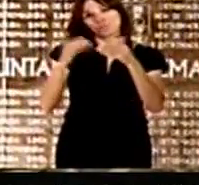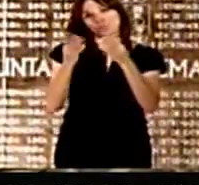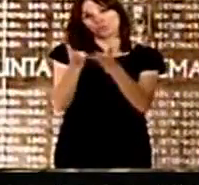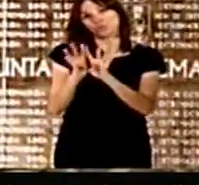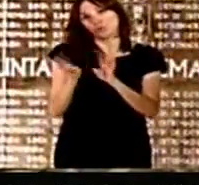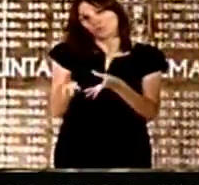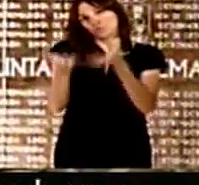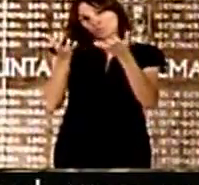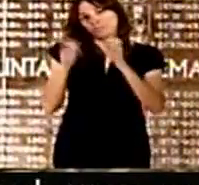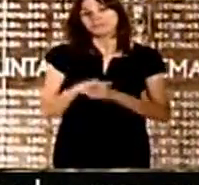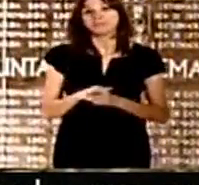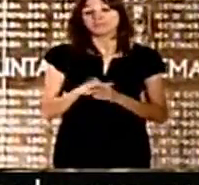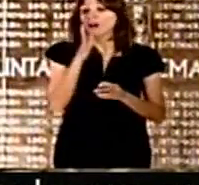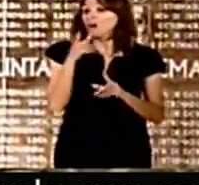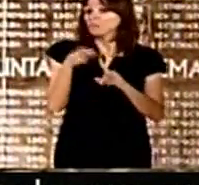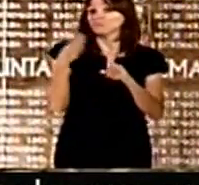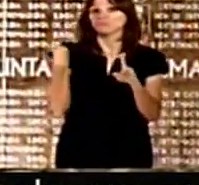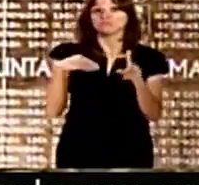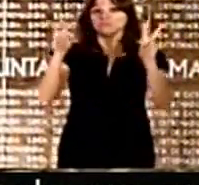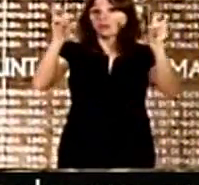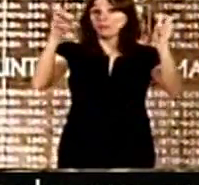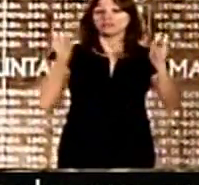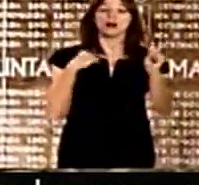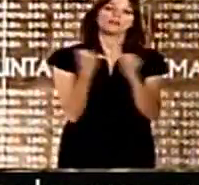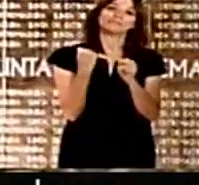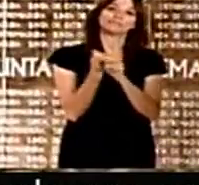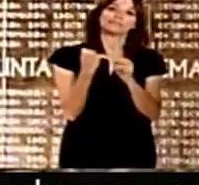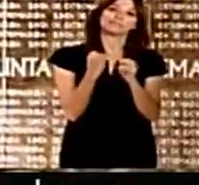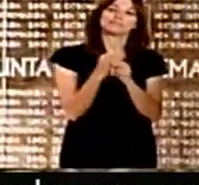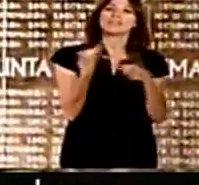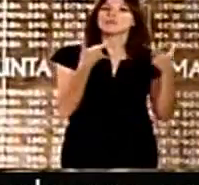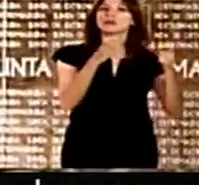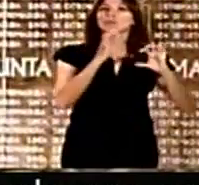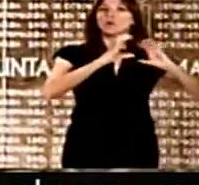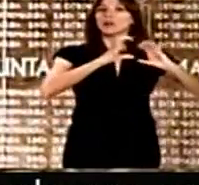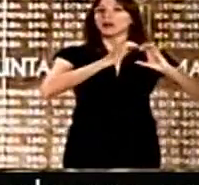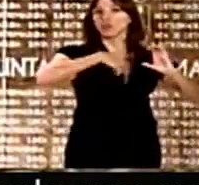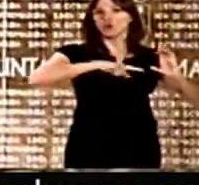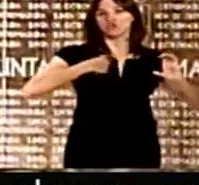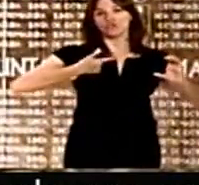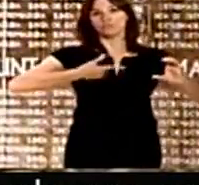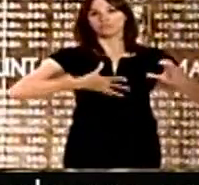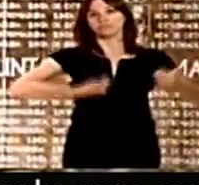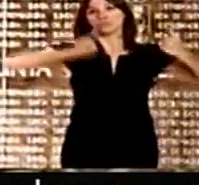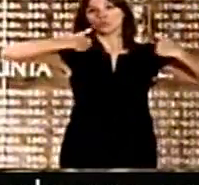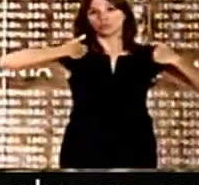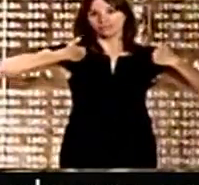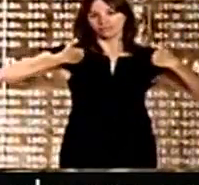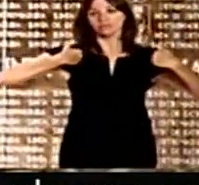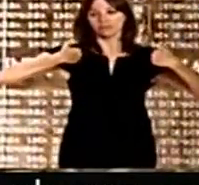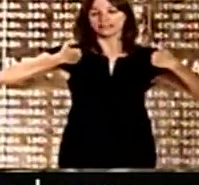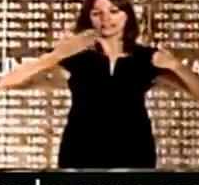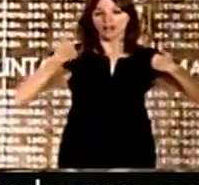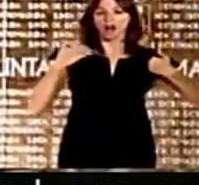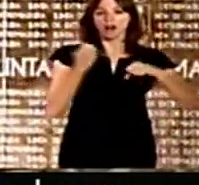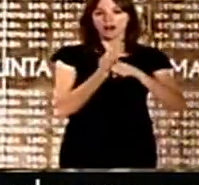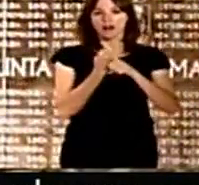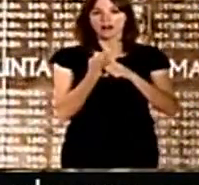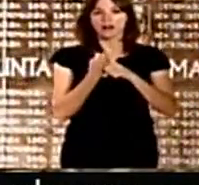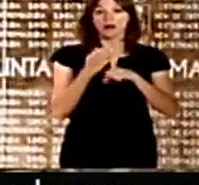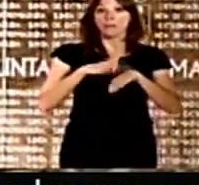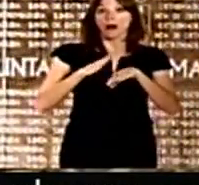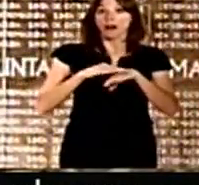ese sentido estamos trabajando ya en el Departamento de Comunicación, que es el que yo dirijo, para hacer posible que muchas de estas ayudas